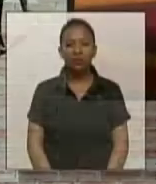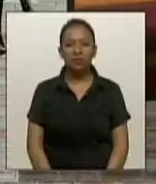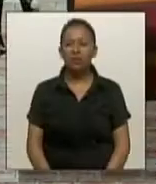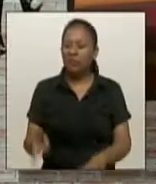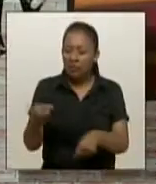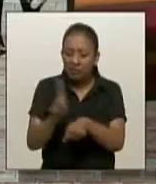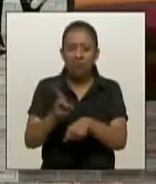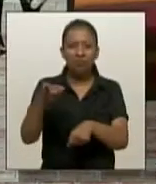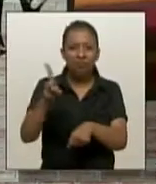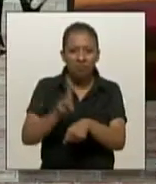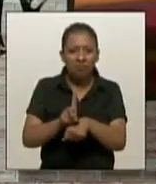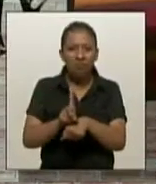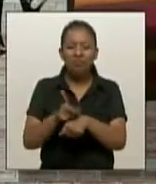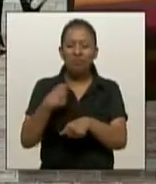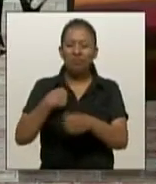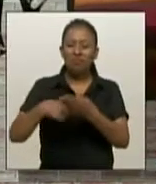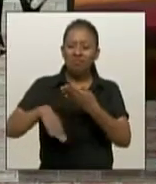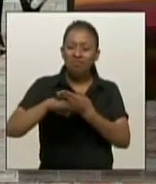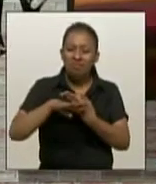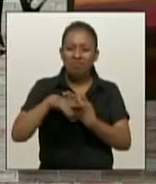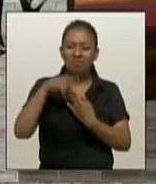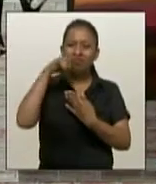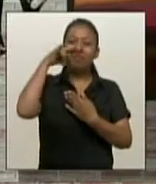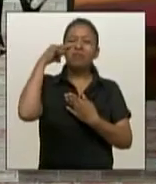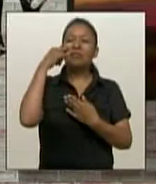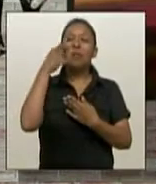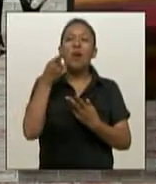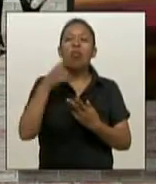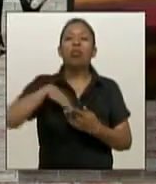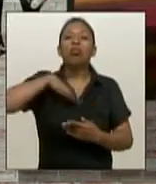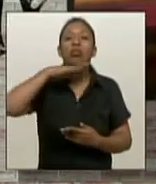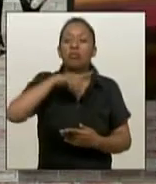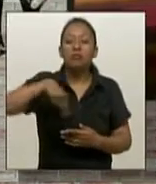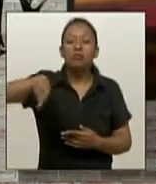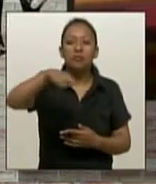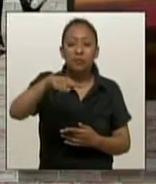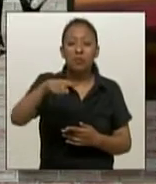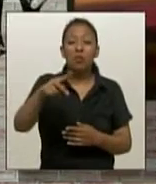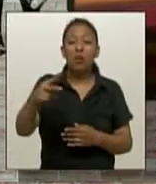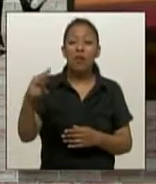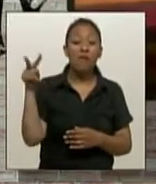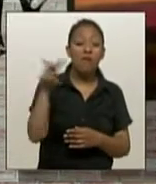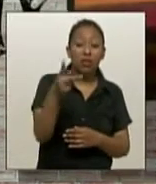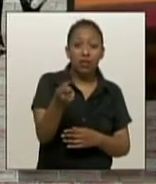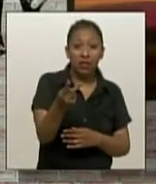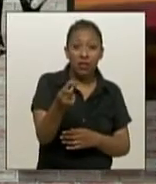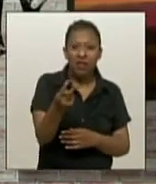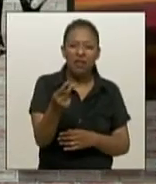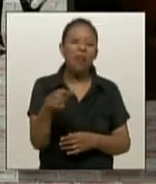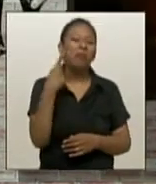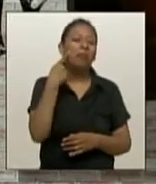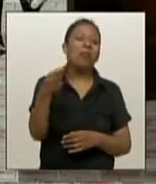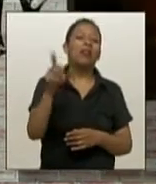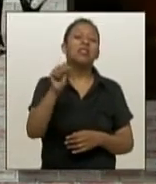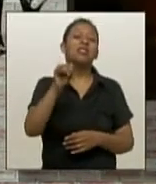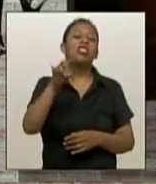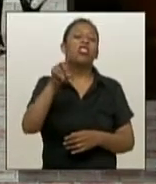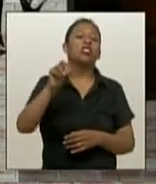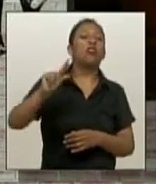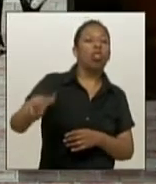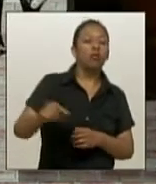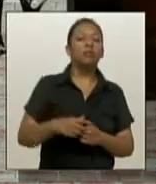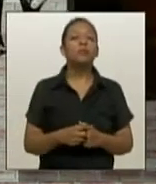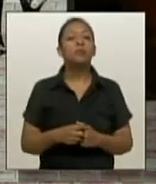día con día me hieren inconscientemente, porque ven en la televisión, ay, mira ese sidoso. Vas a